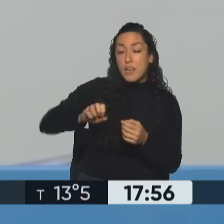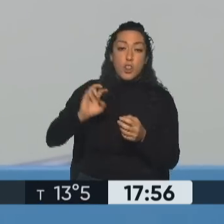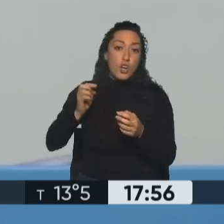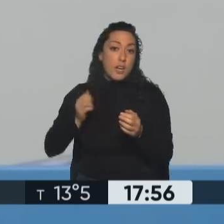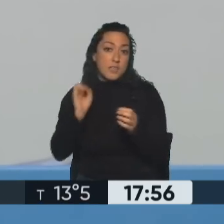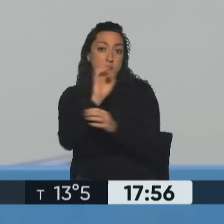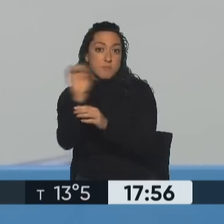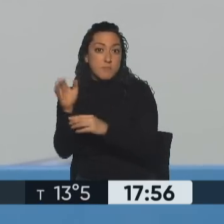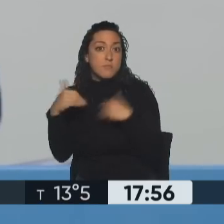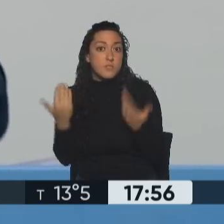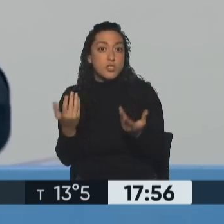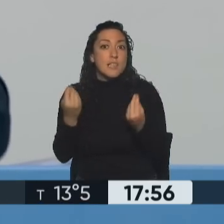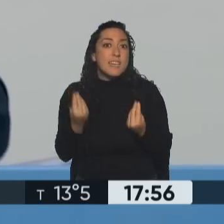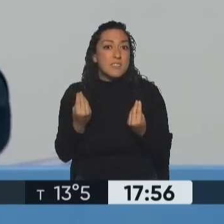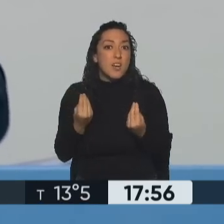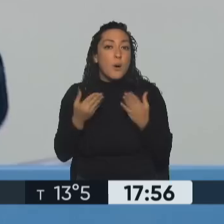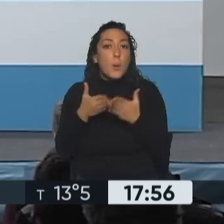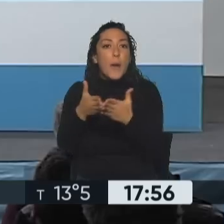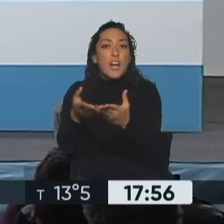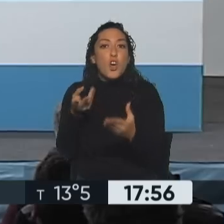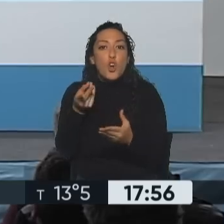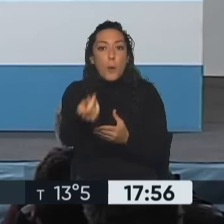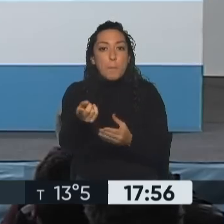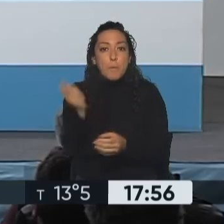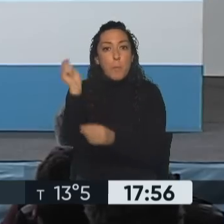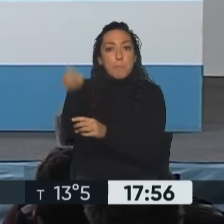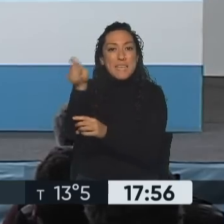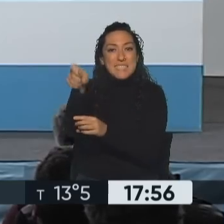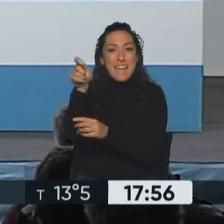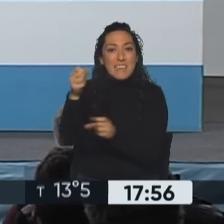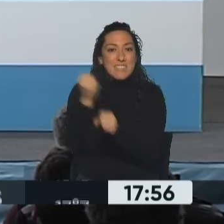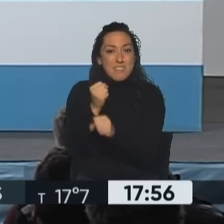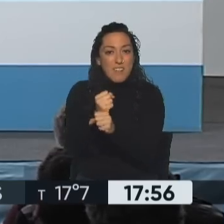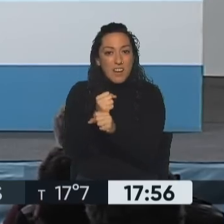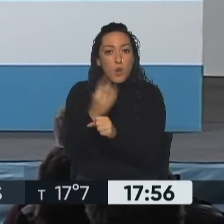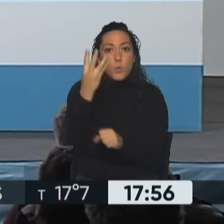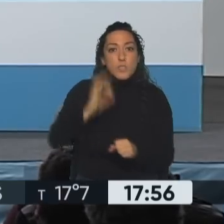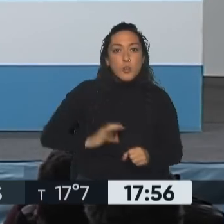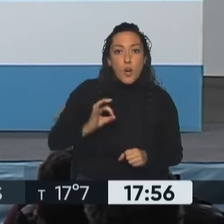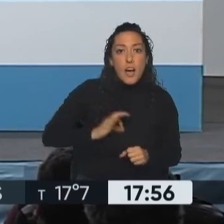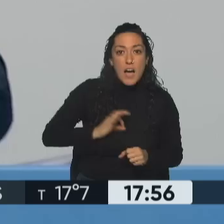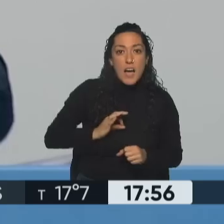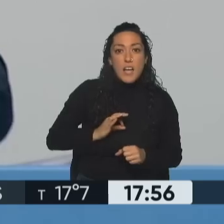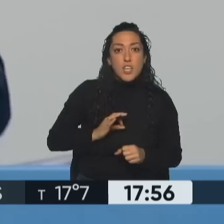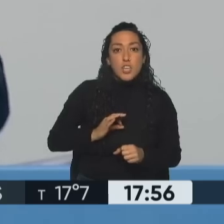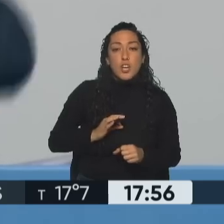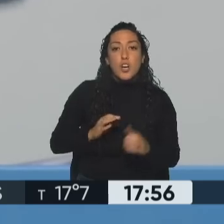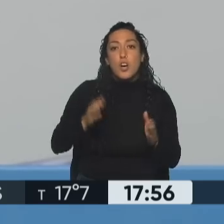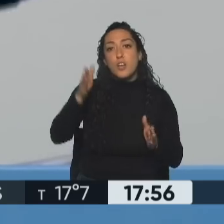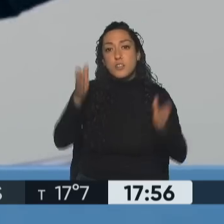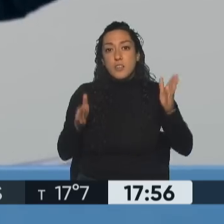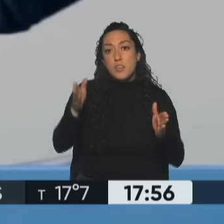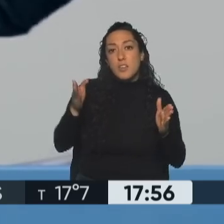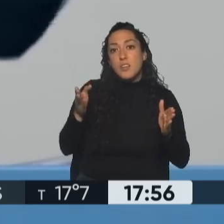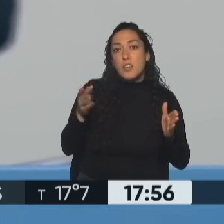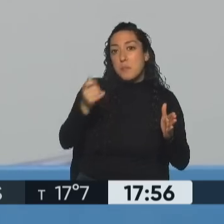qué hizo? Compró barcos, se dedicó a la pesca y durante los 4 años del que te dije le fue mejor con la pesca que